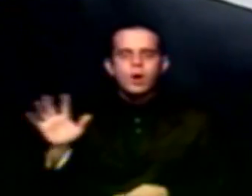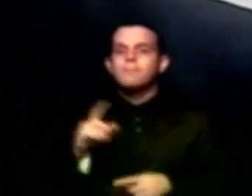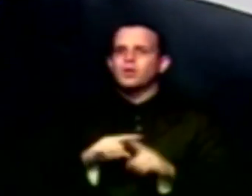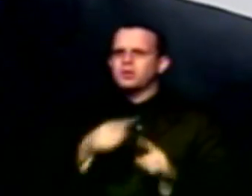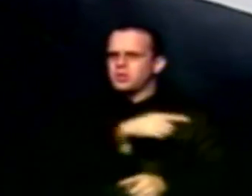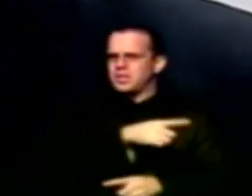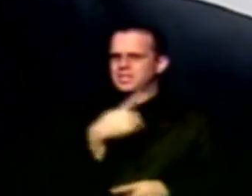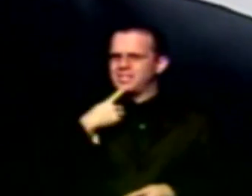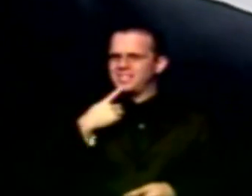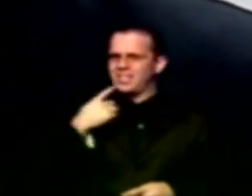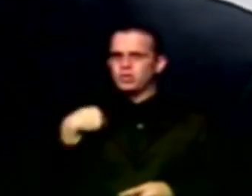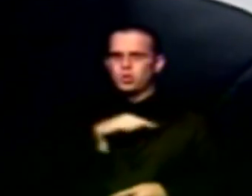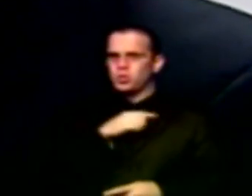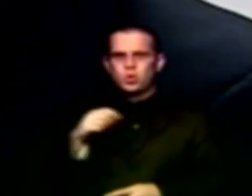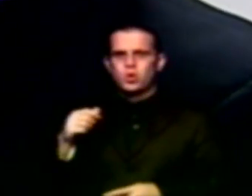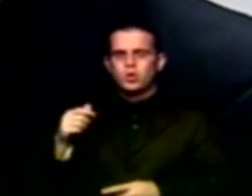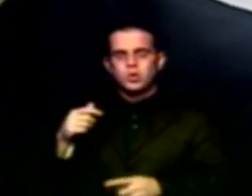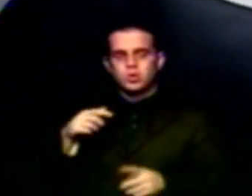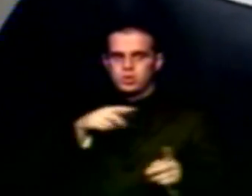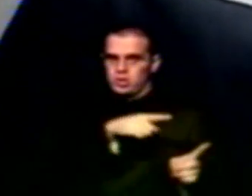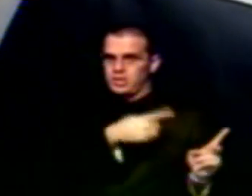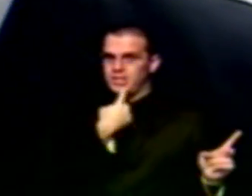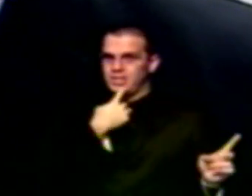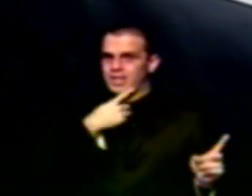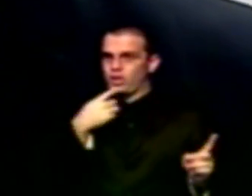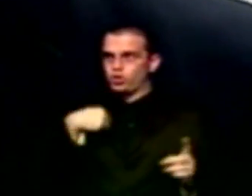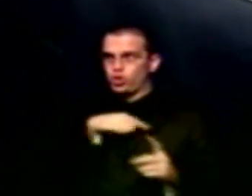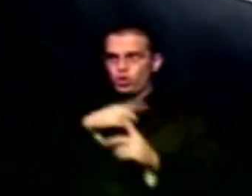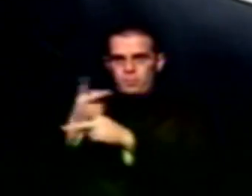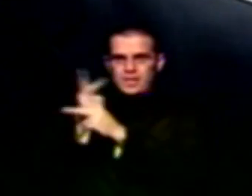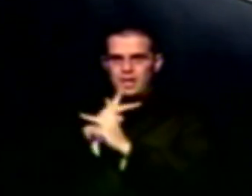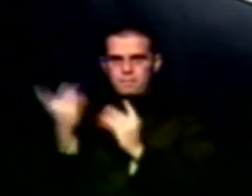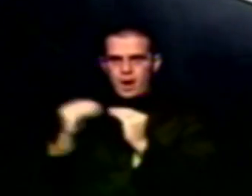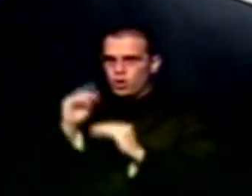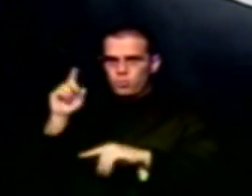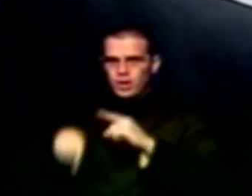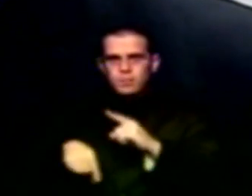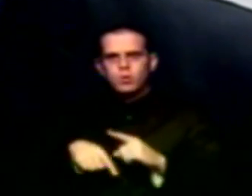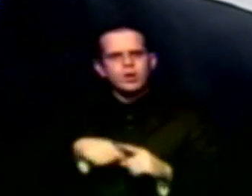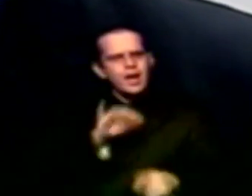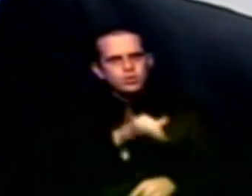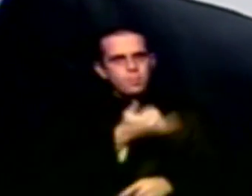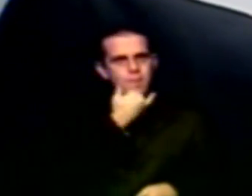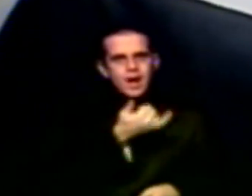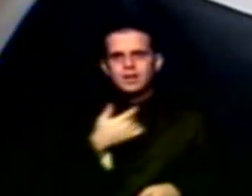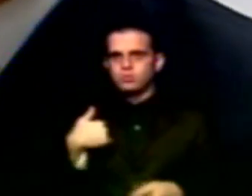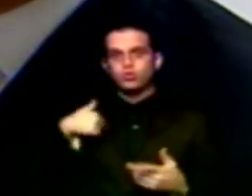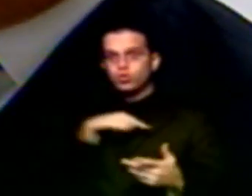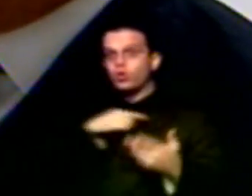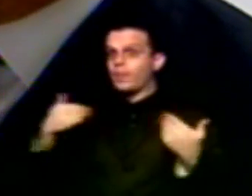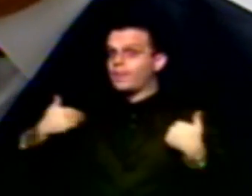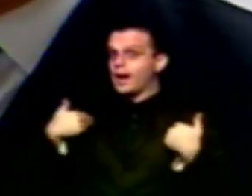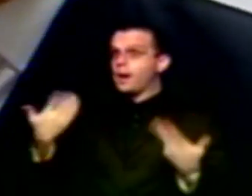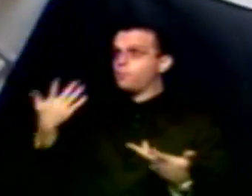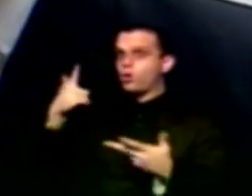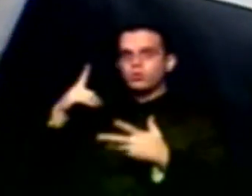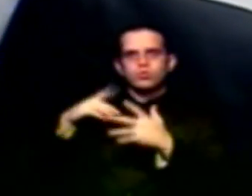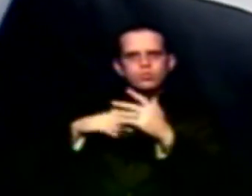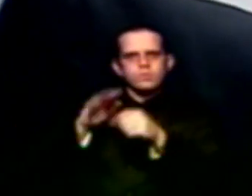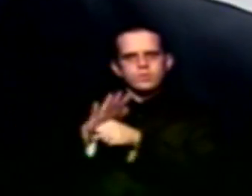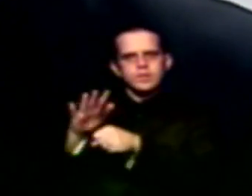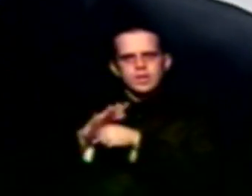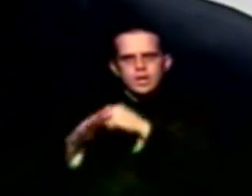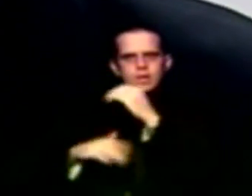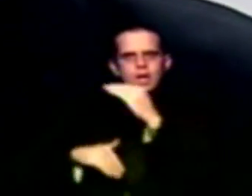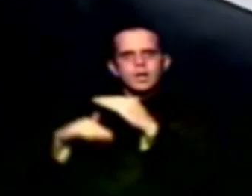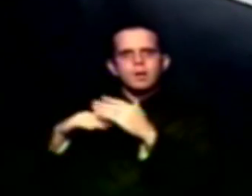espacio para tomar prestado a nivel de gobierno central no es correcto. O sea, tenemos un espacio, es una cantidad, no te voy a decir que a uno le gustaría tenerlo en 5%, pero no